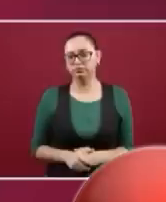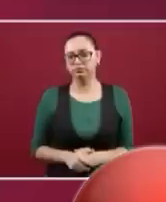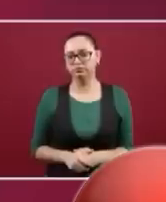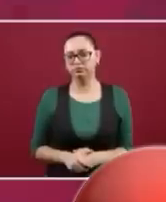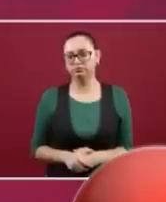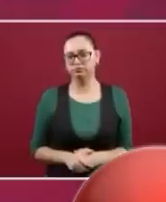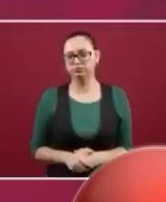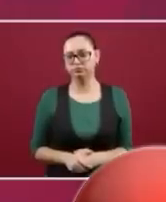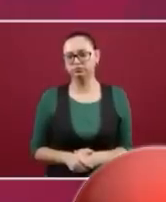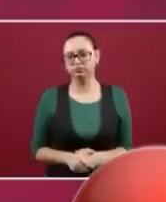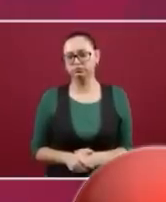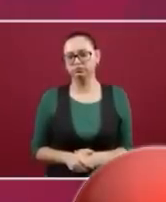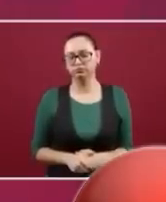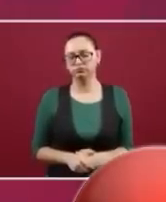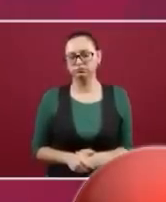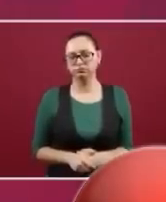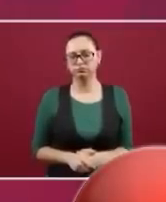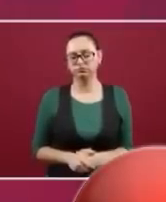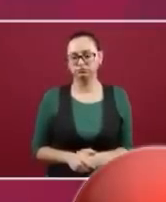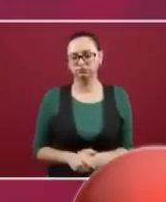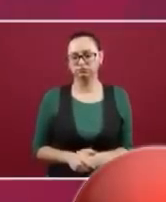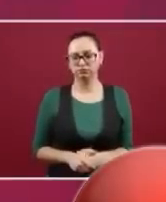manera